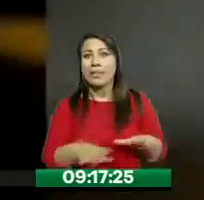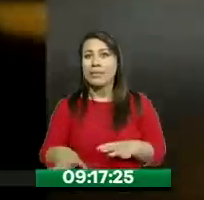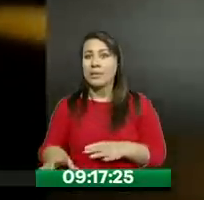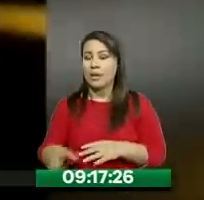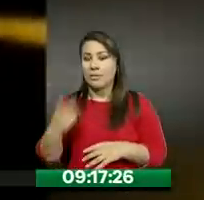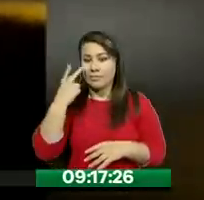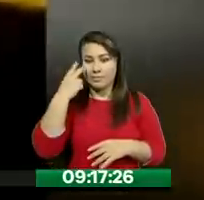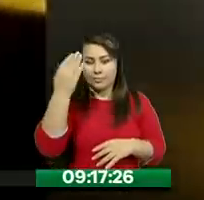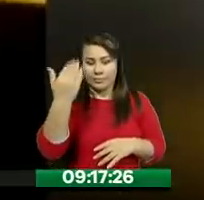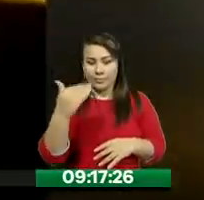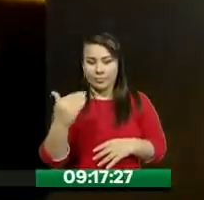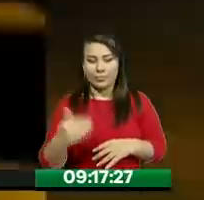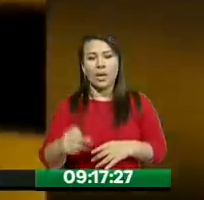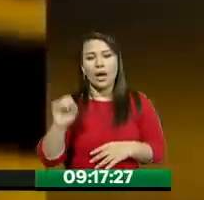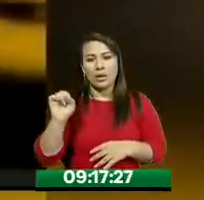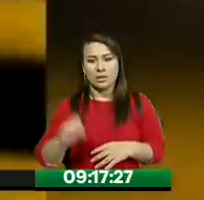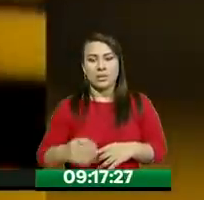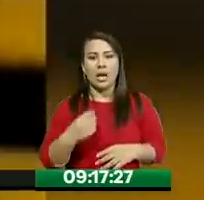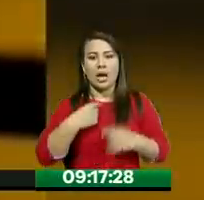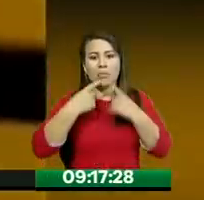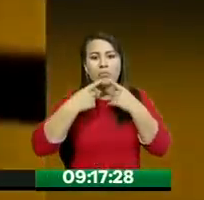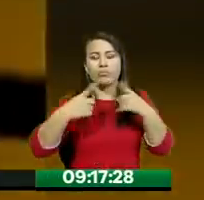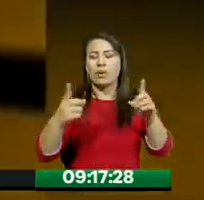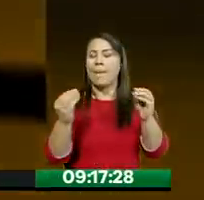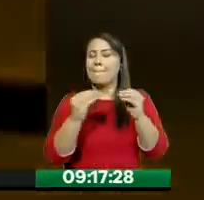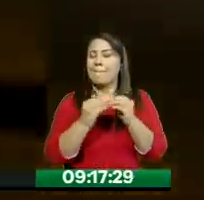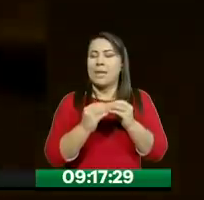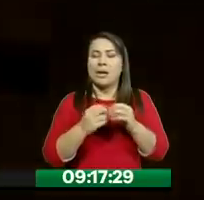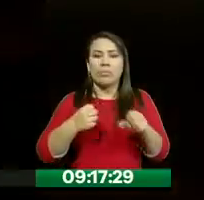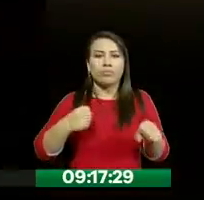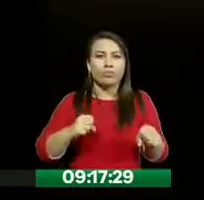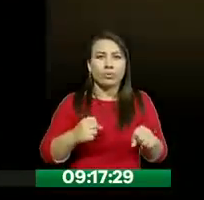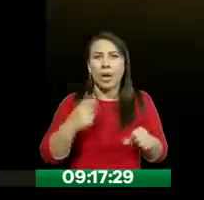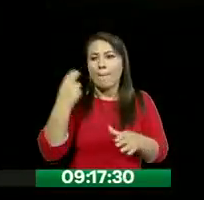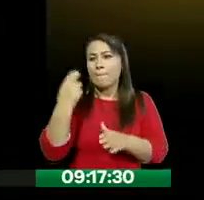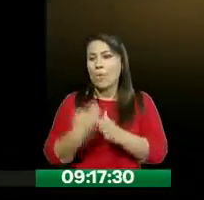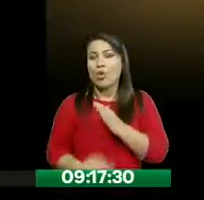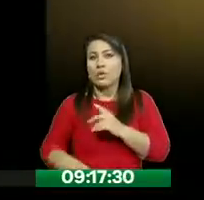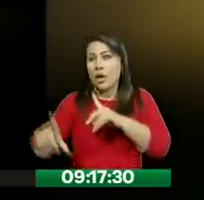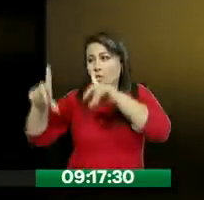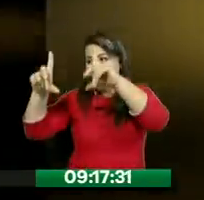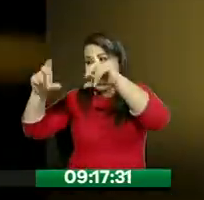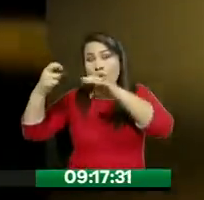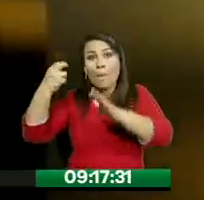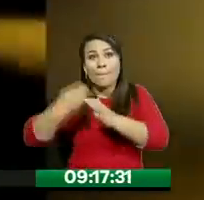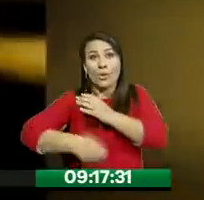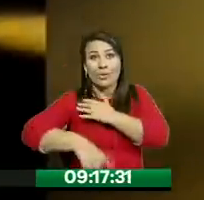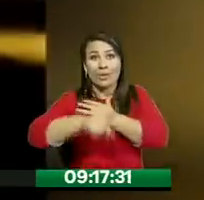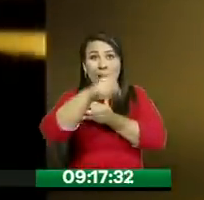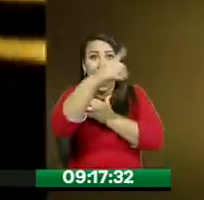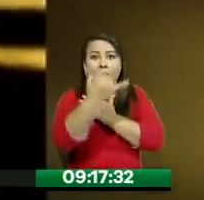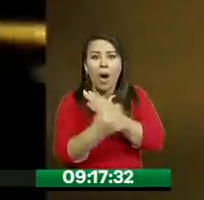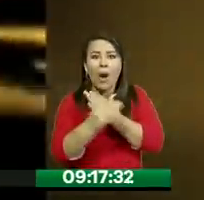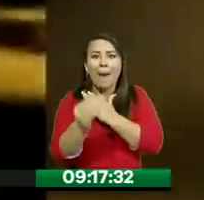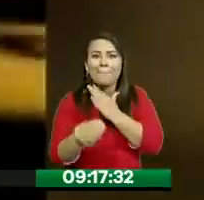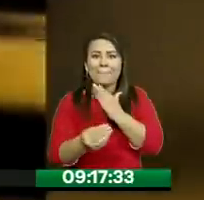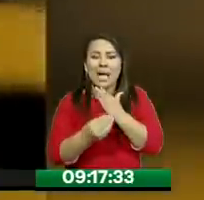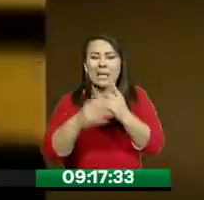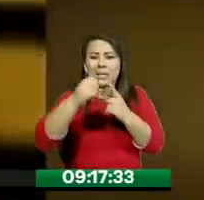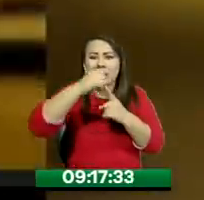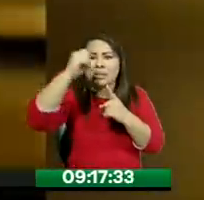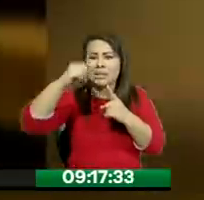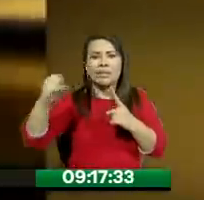con el detalle de más información, pero reiteramos, nos encontramos en la 19 y el Oro, sector suroeste de Guayaquil,